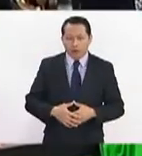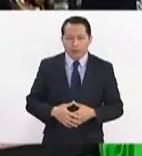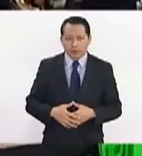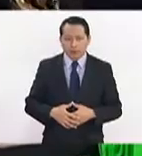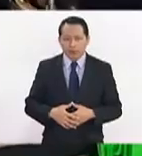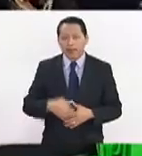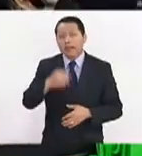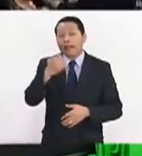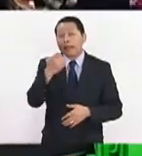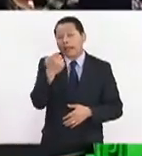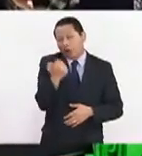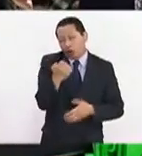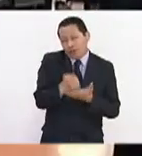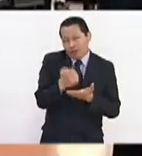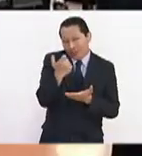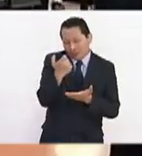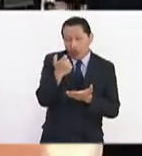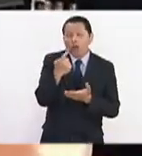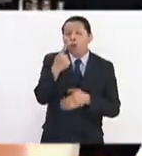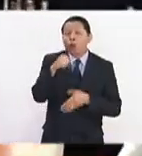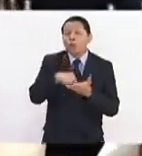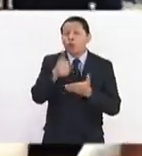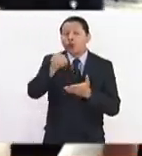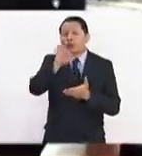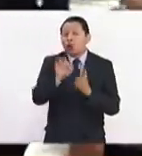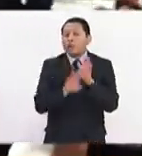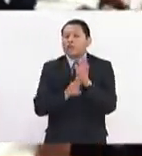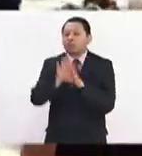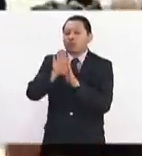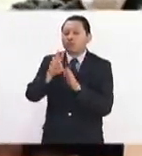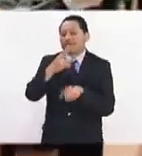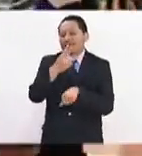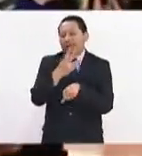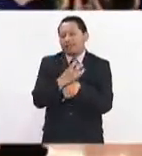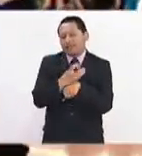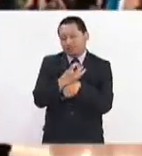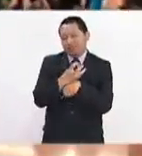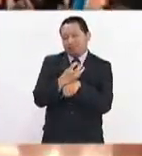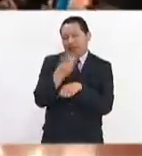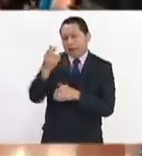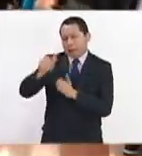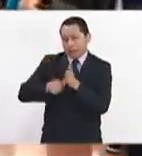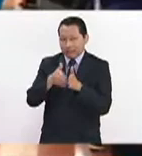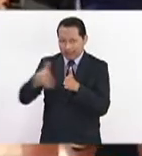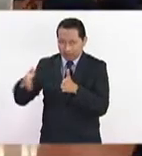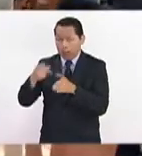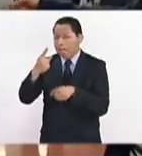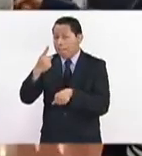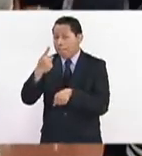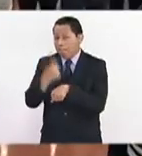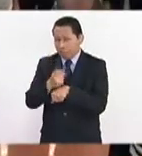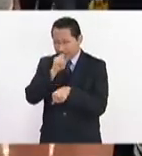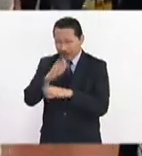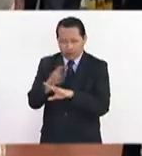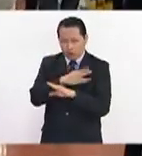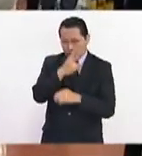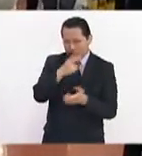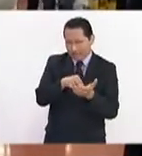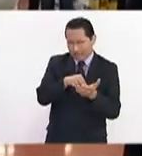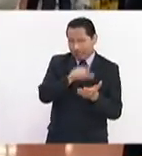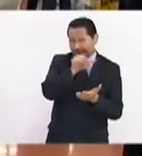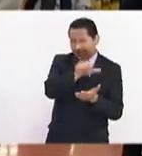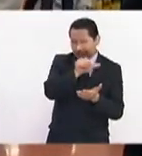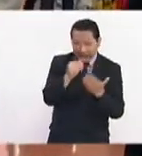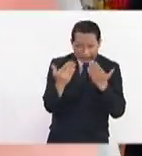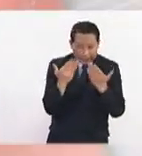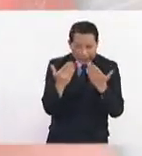La economía del país creció 1.6% en el tercer trimestre del año en comparación con el mismo periodo de 2016, informó el